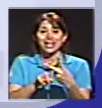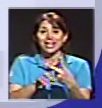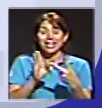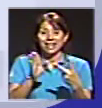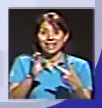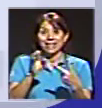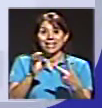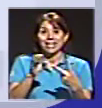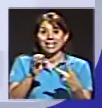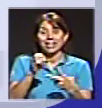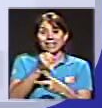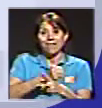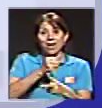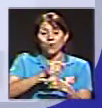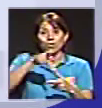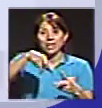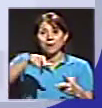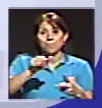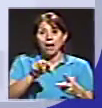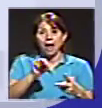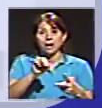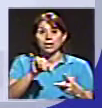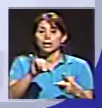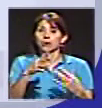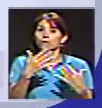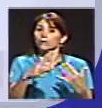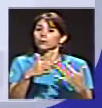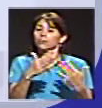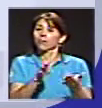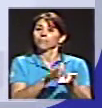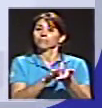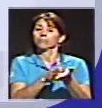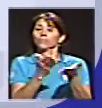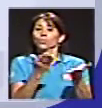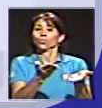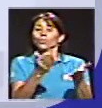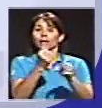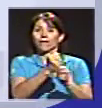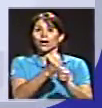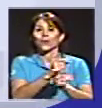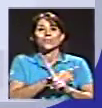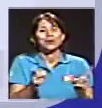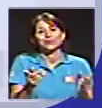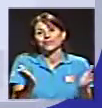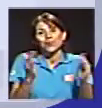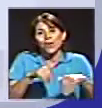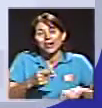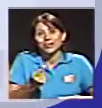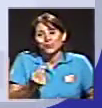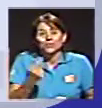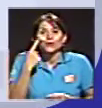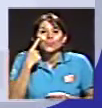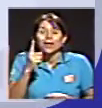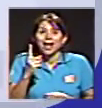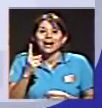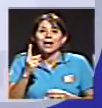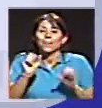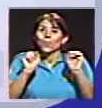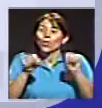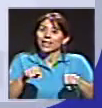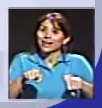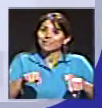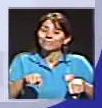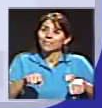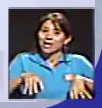y el trabajo que hace el PANE. Sin embargo, no hay recursos para hacerle frente a todas las obligaciones del Estado y